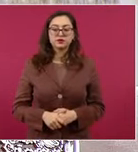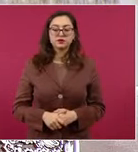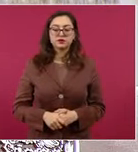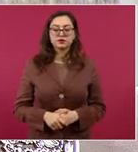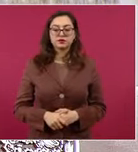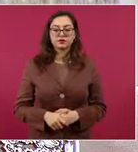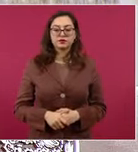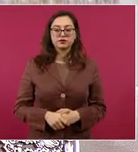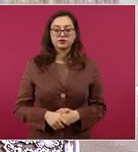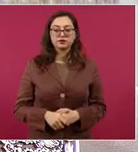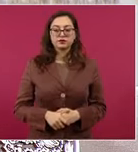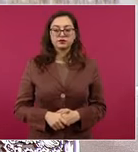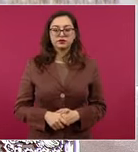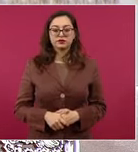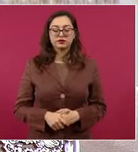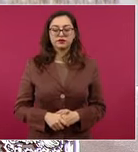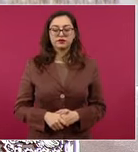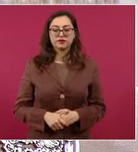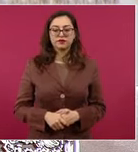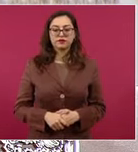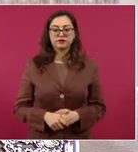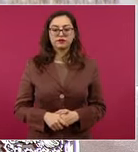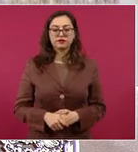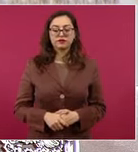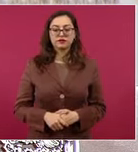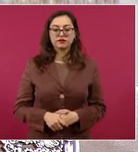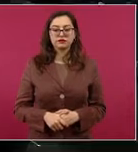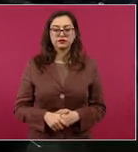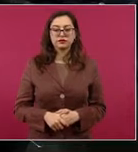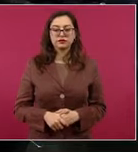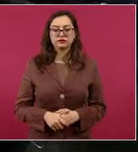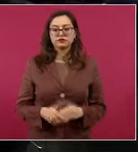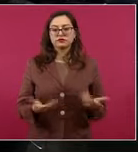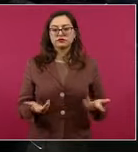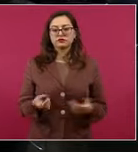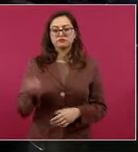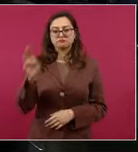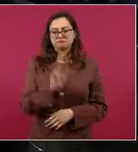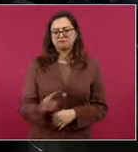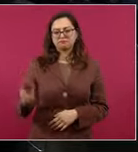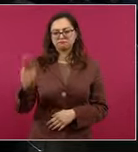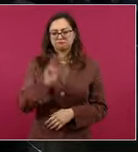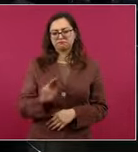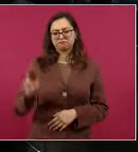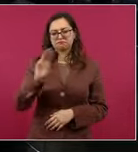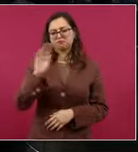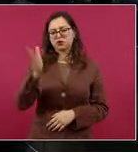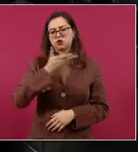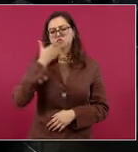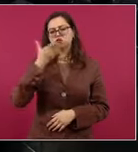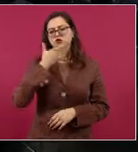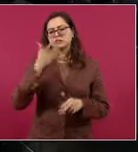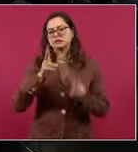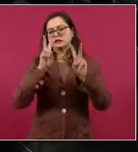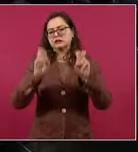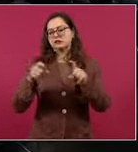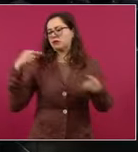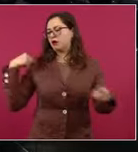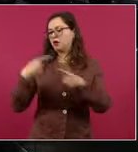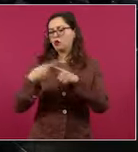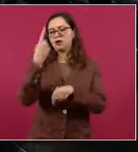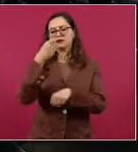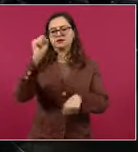Vamos a tratar, como lo hacemos los miércoles, lo de quién es quién en las mentiras,